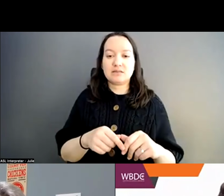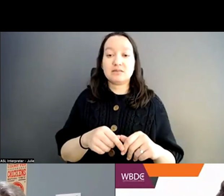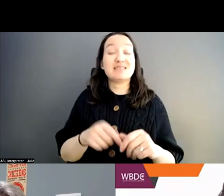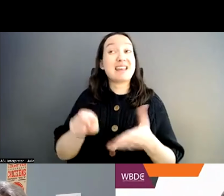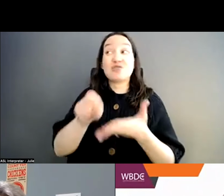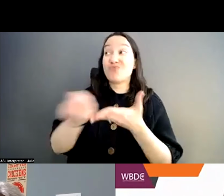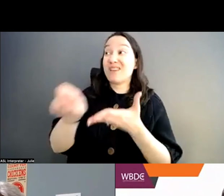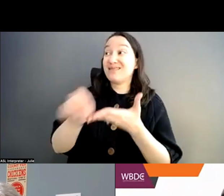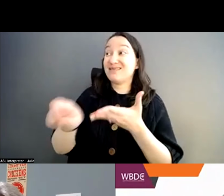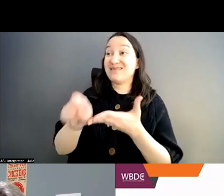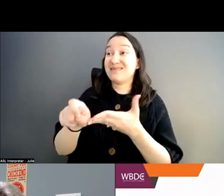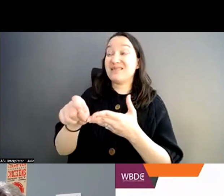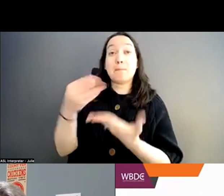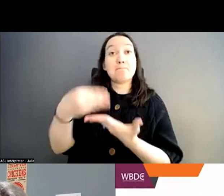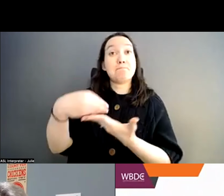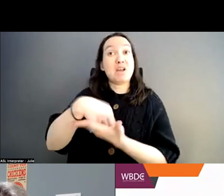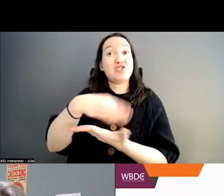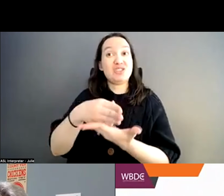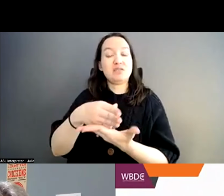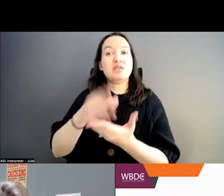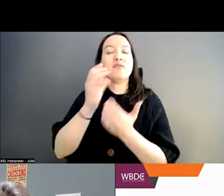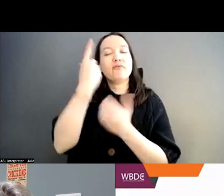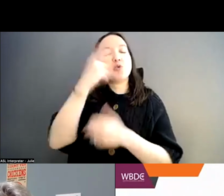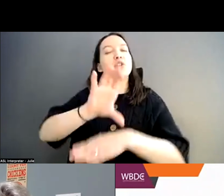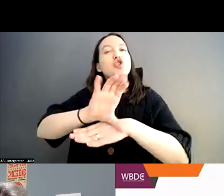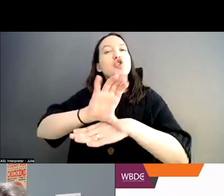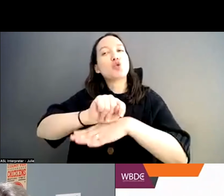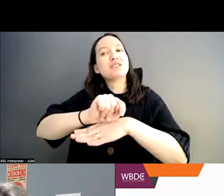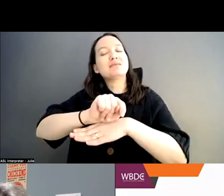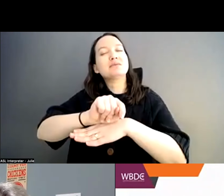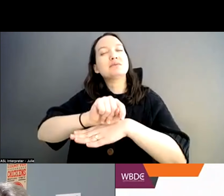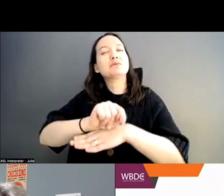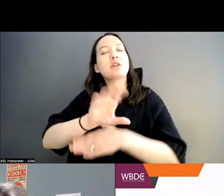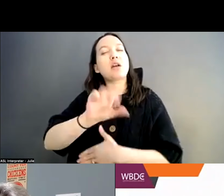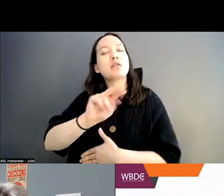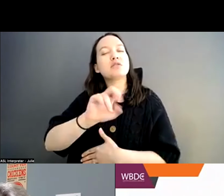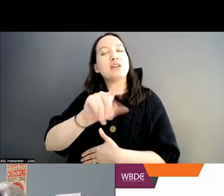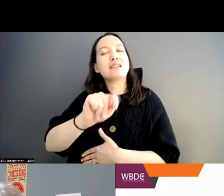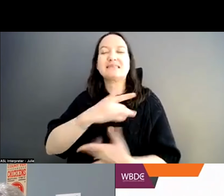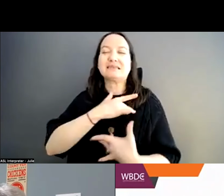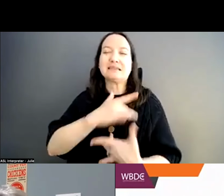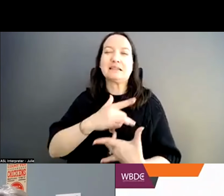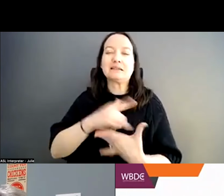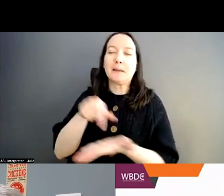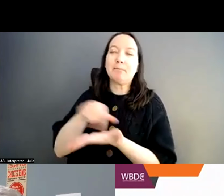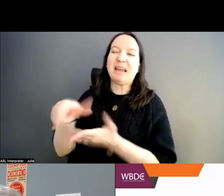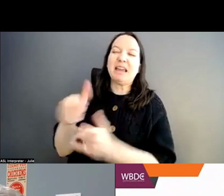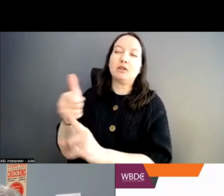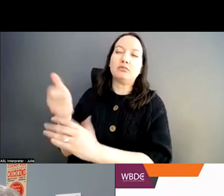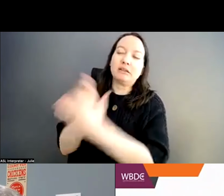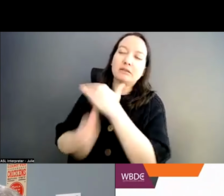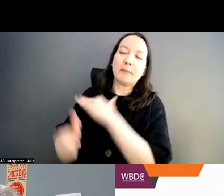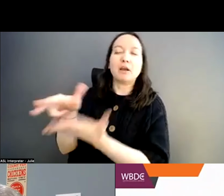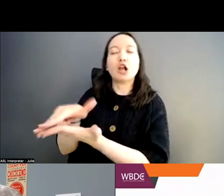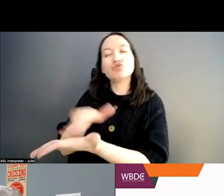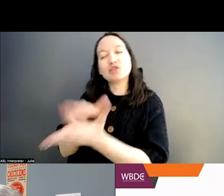ocurriendo. Siempre pueden escuchar una línea de consultoría. Y eso probablemente es lo que van a